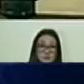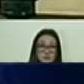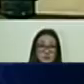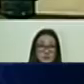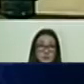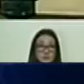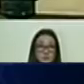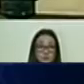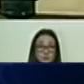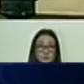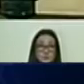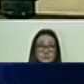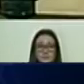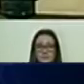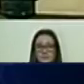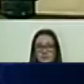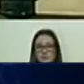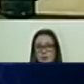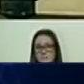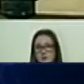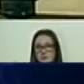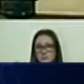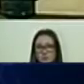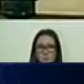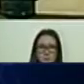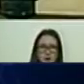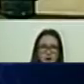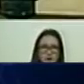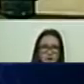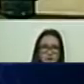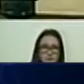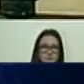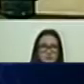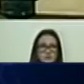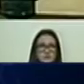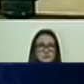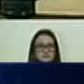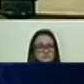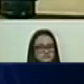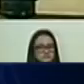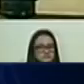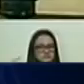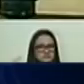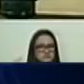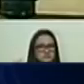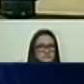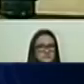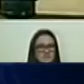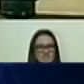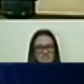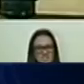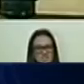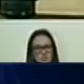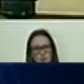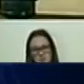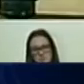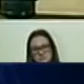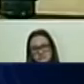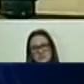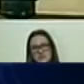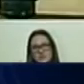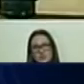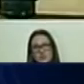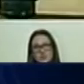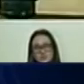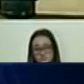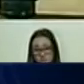Castellana, vendió el apartamento en Margarita y se fue porque me voy de esta dictadura, dijo,